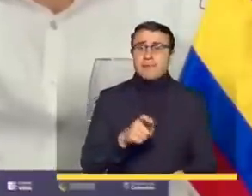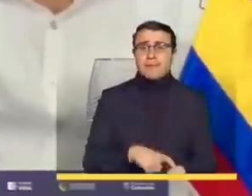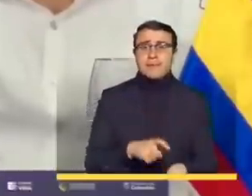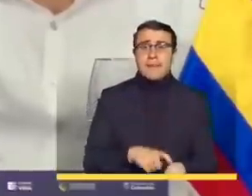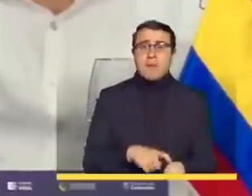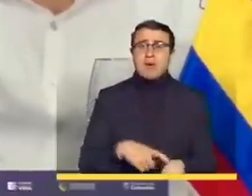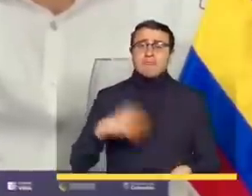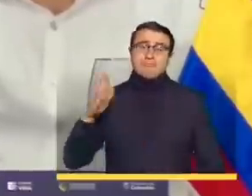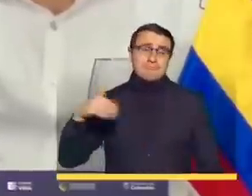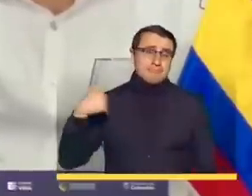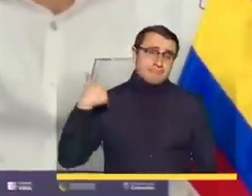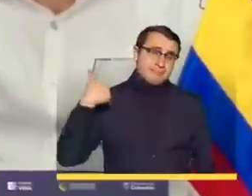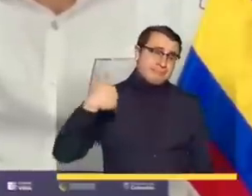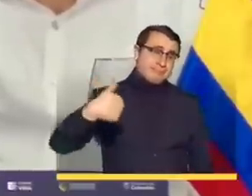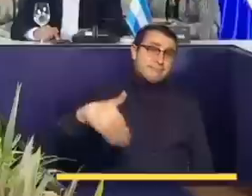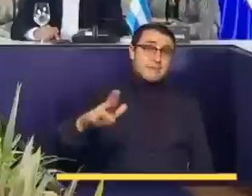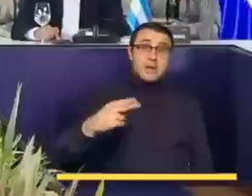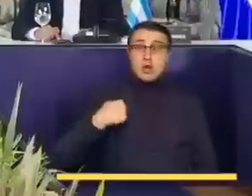nuestra propia existencia.